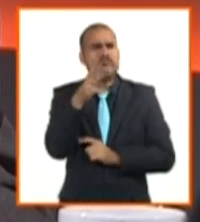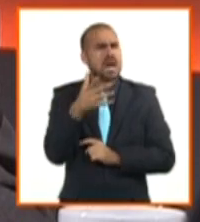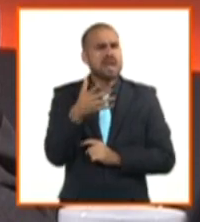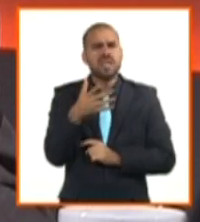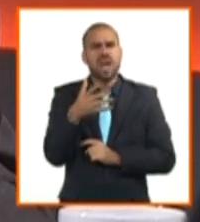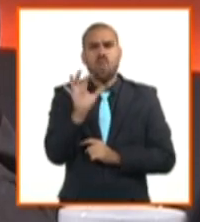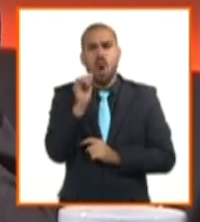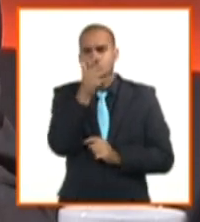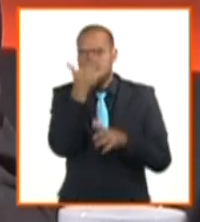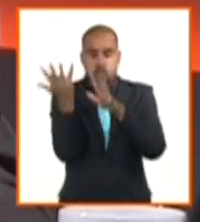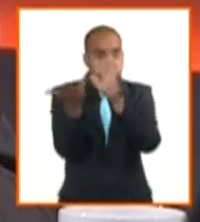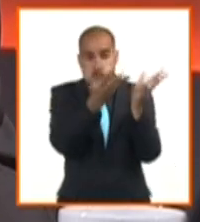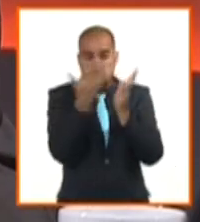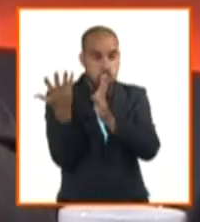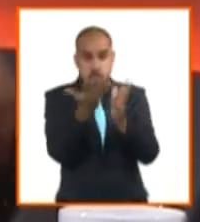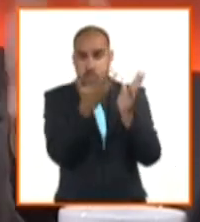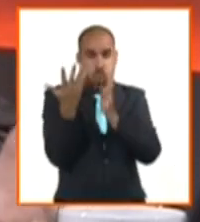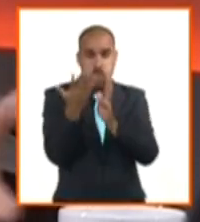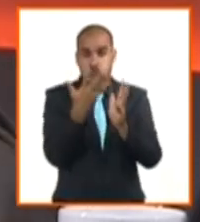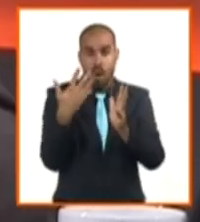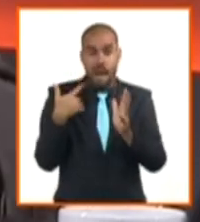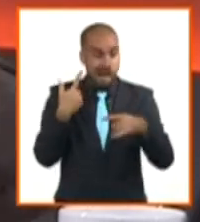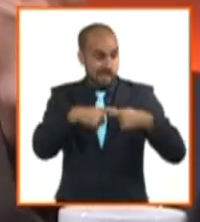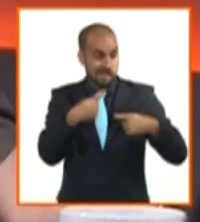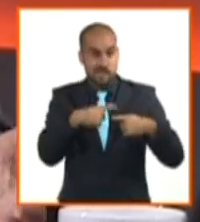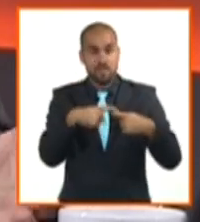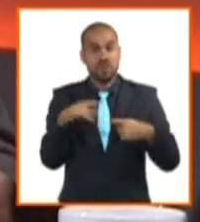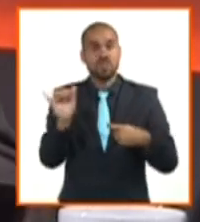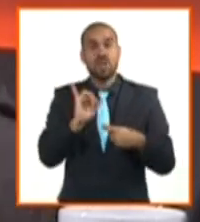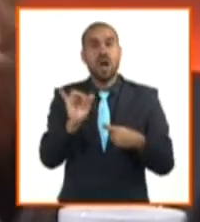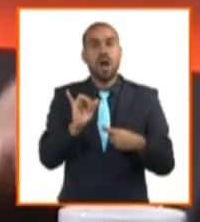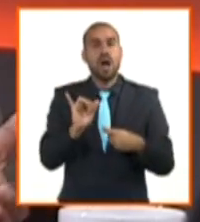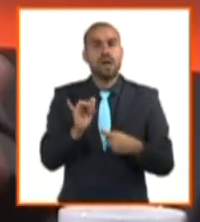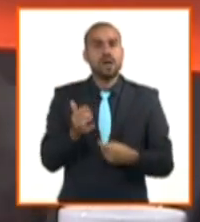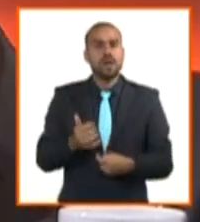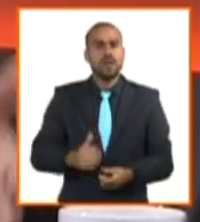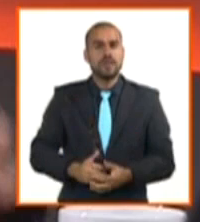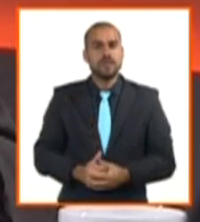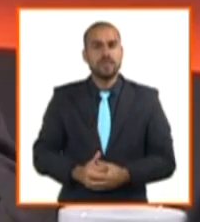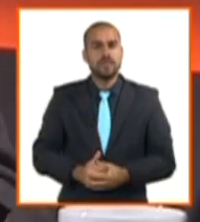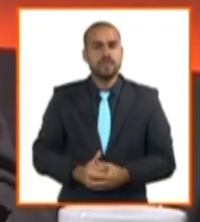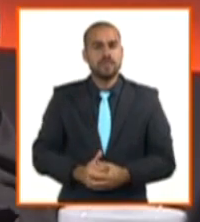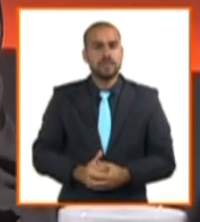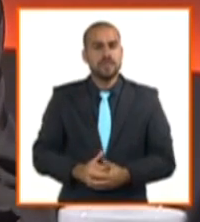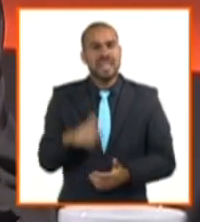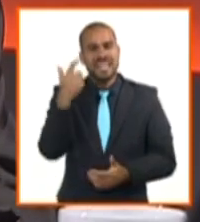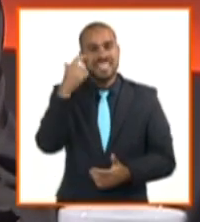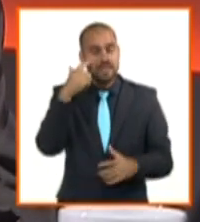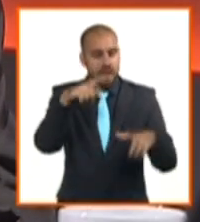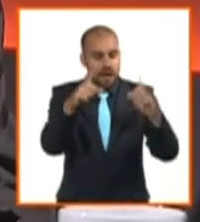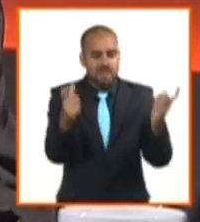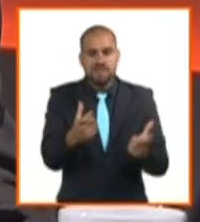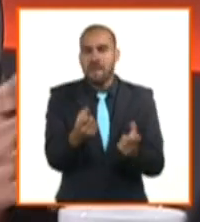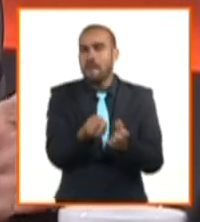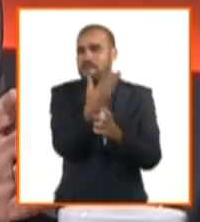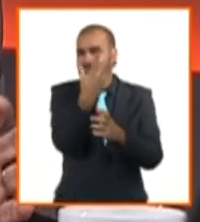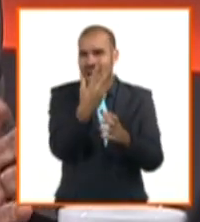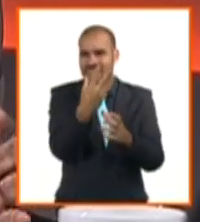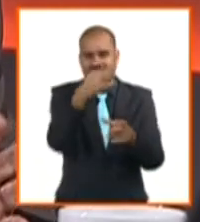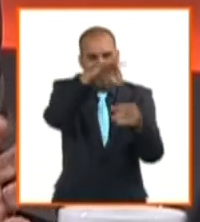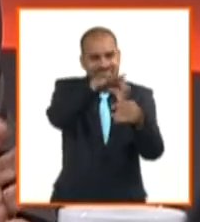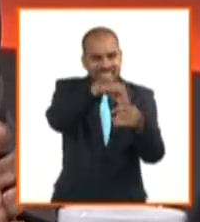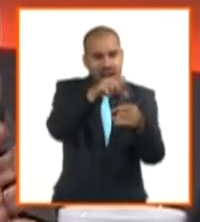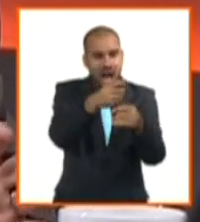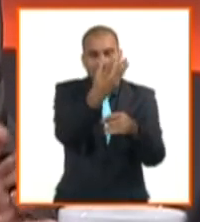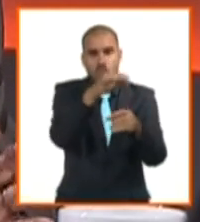de viento fuerte que le desbaratarlo me puso una sombra y ya cinco